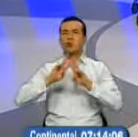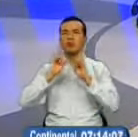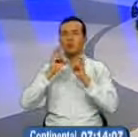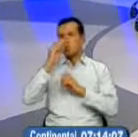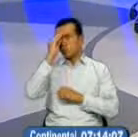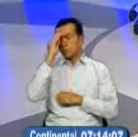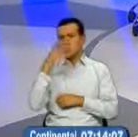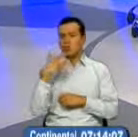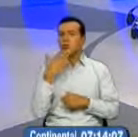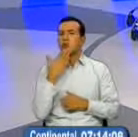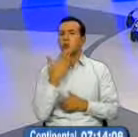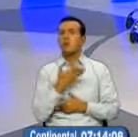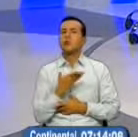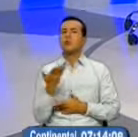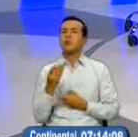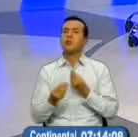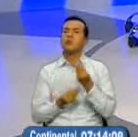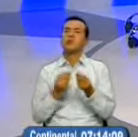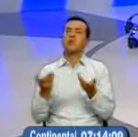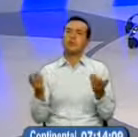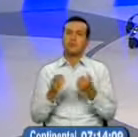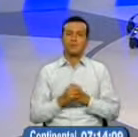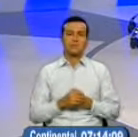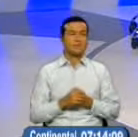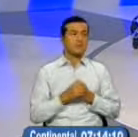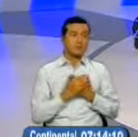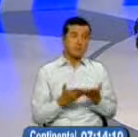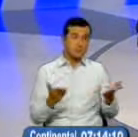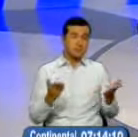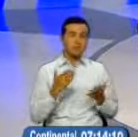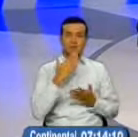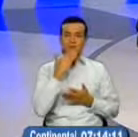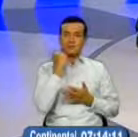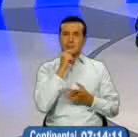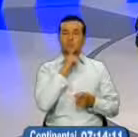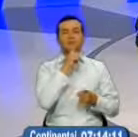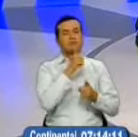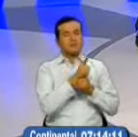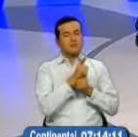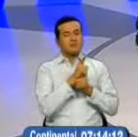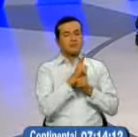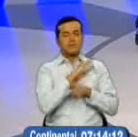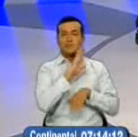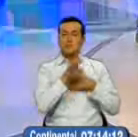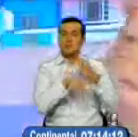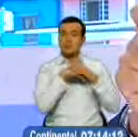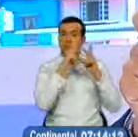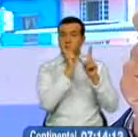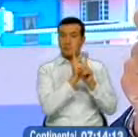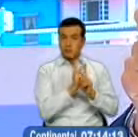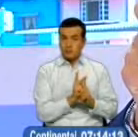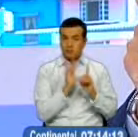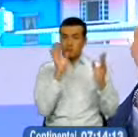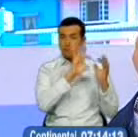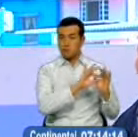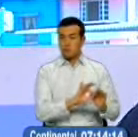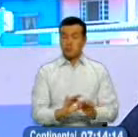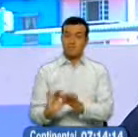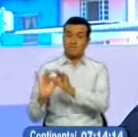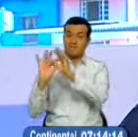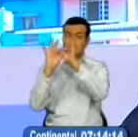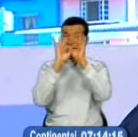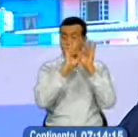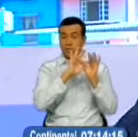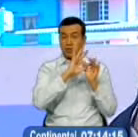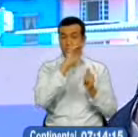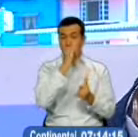de la educación? ¿Qué deberíamos hacer en ese sentido? Ahí hay que mejorar, digamos, todo el aspecto de concatenación, fundamentalmente